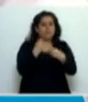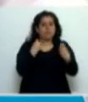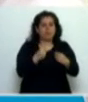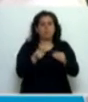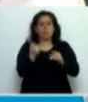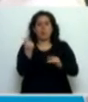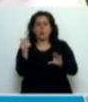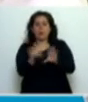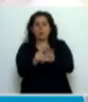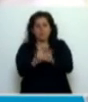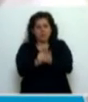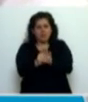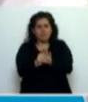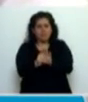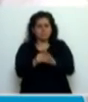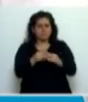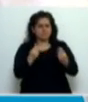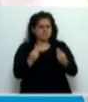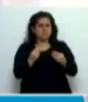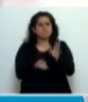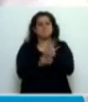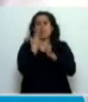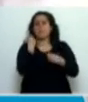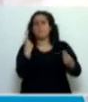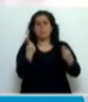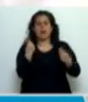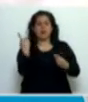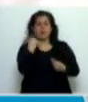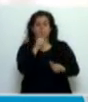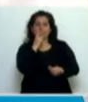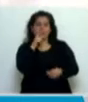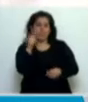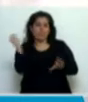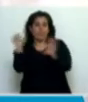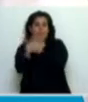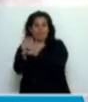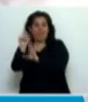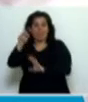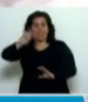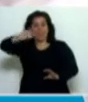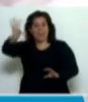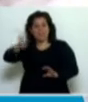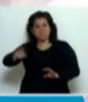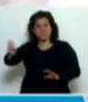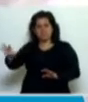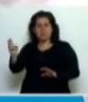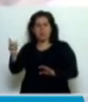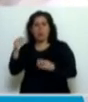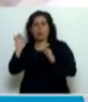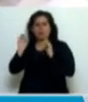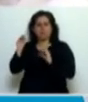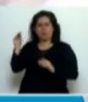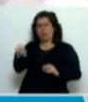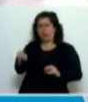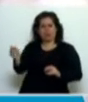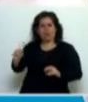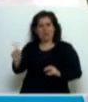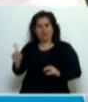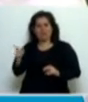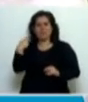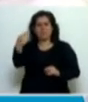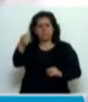fondo anticíclico que fue creado para que cuando los fondos del ANSES no alcanzaran a cubrir todas las jubilaciones y